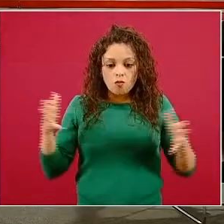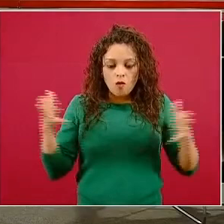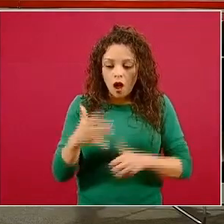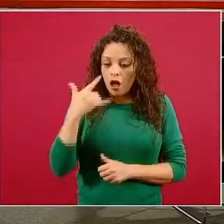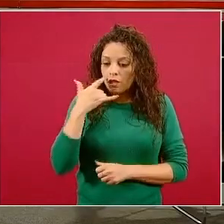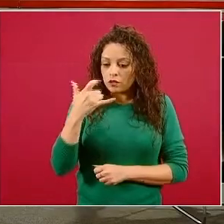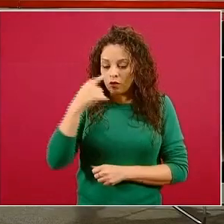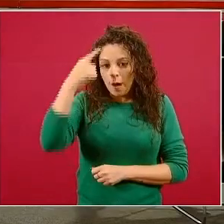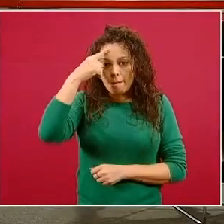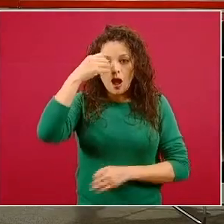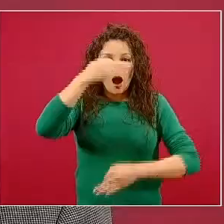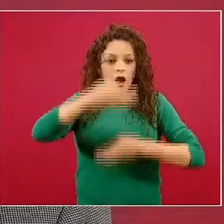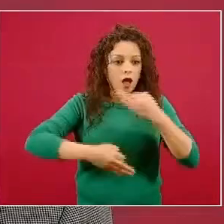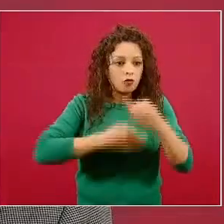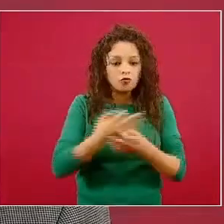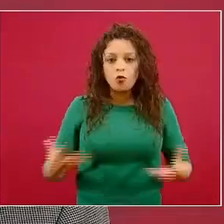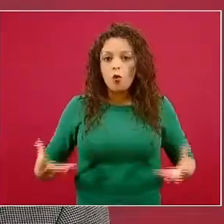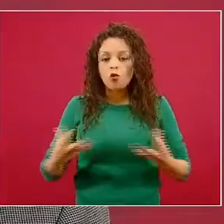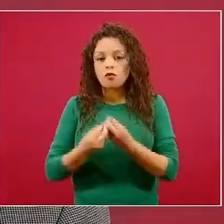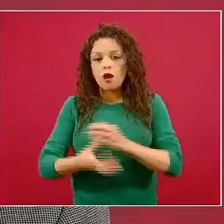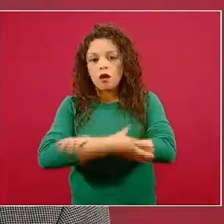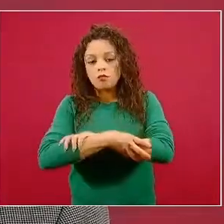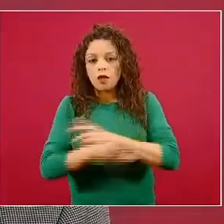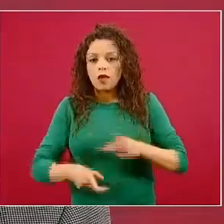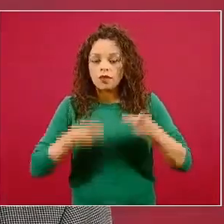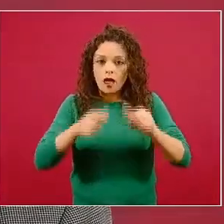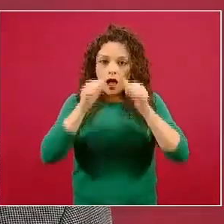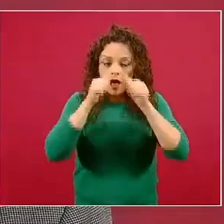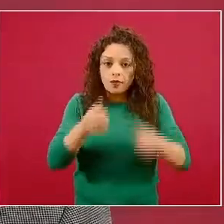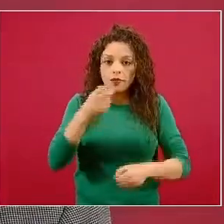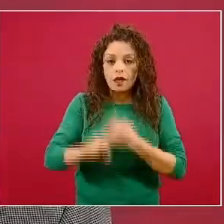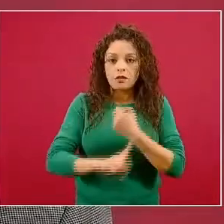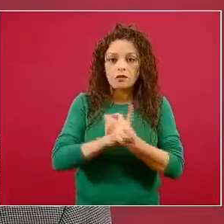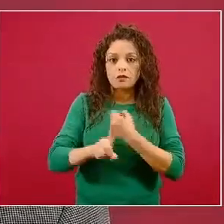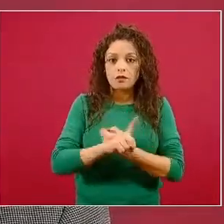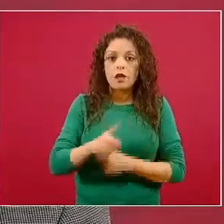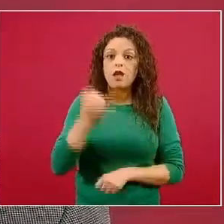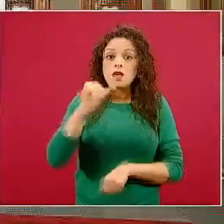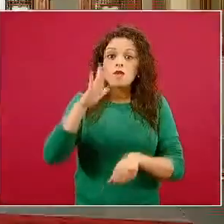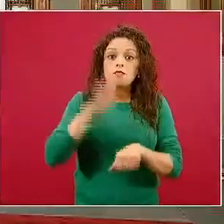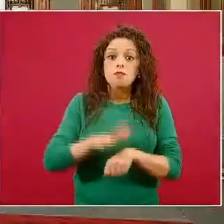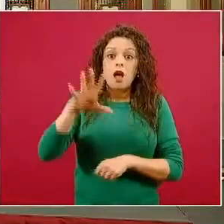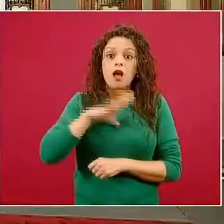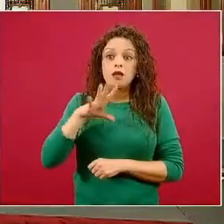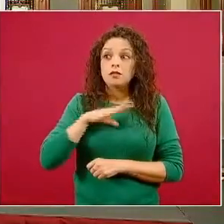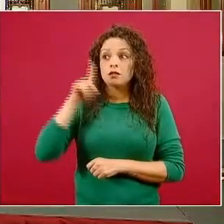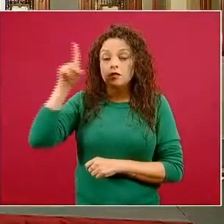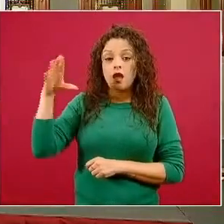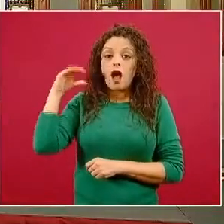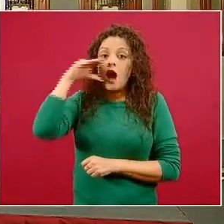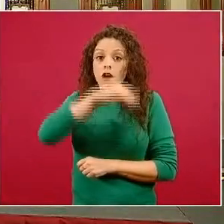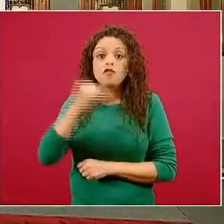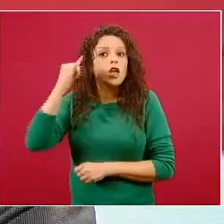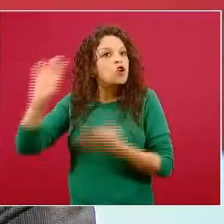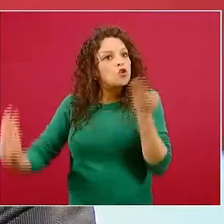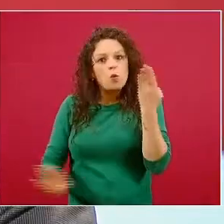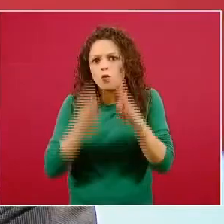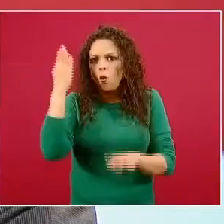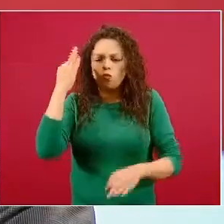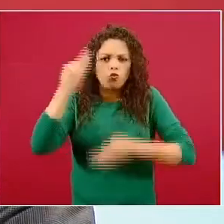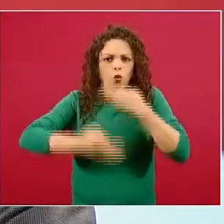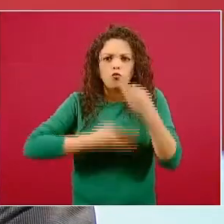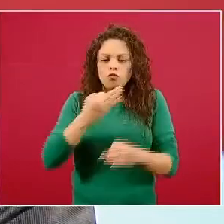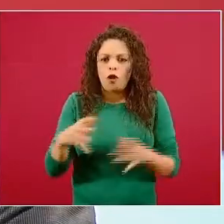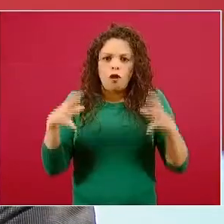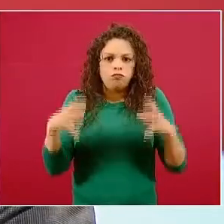y atender uno de los más grandes problemas de salud pública que ha tenido el continente africano y el mundo entero desde